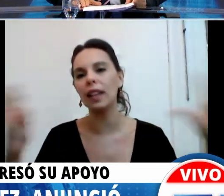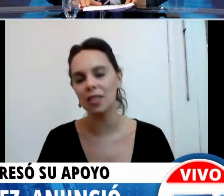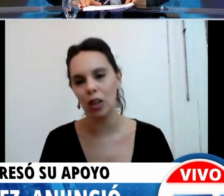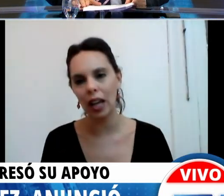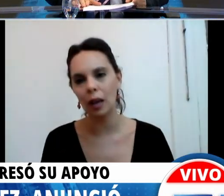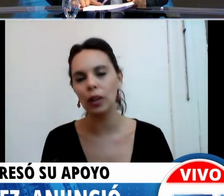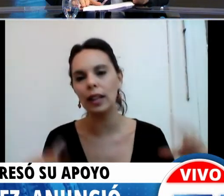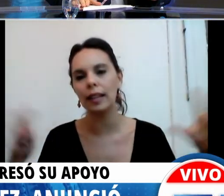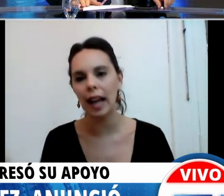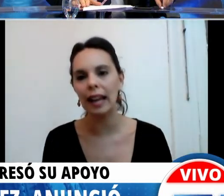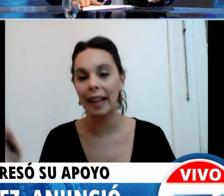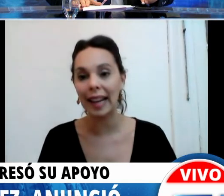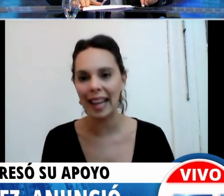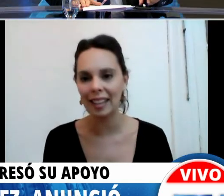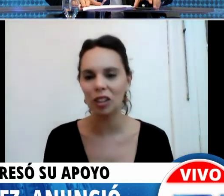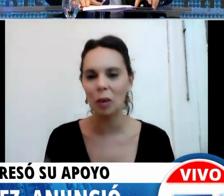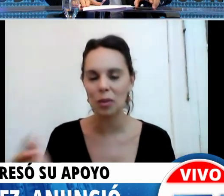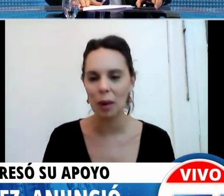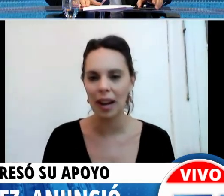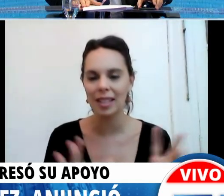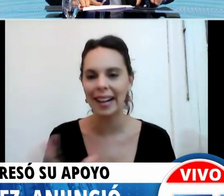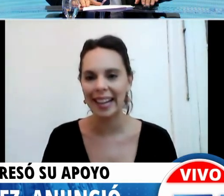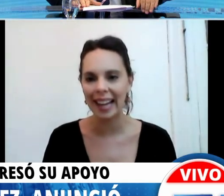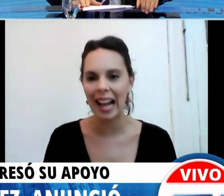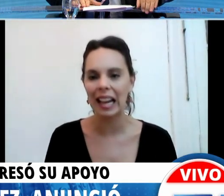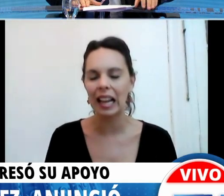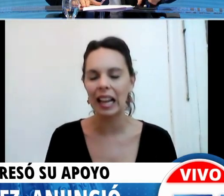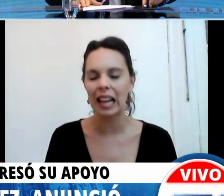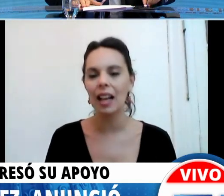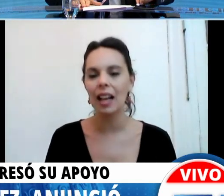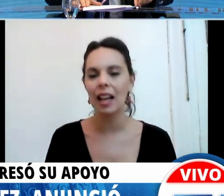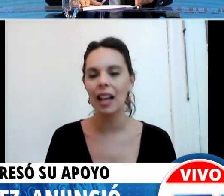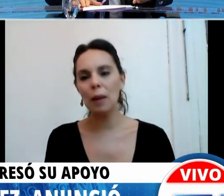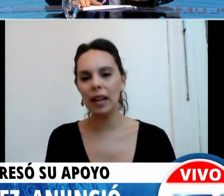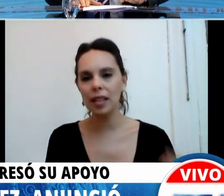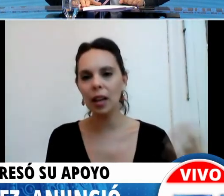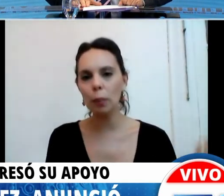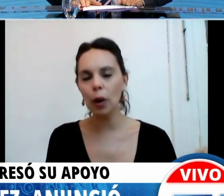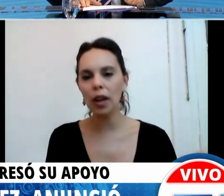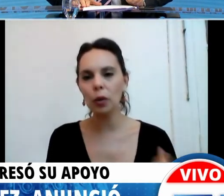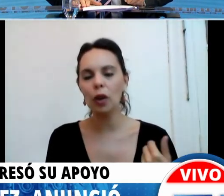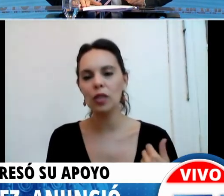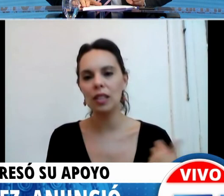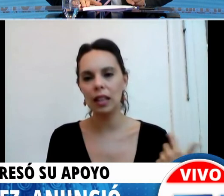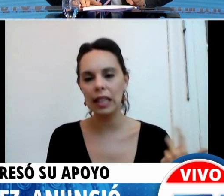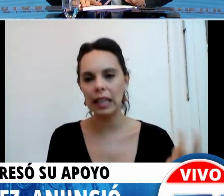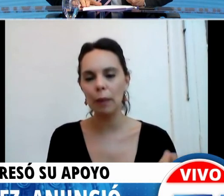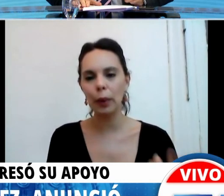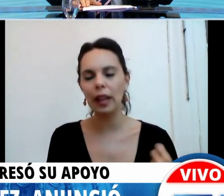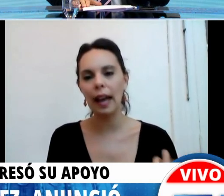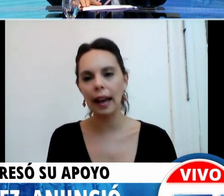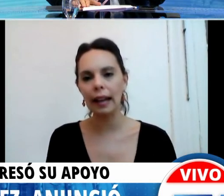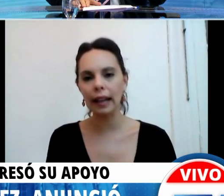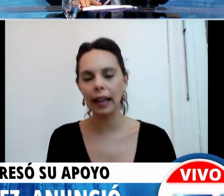organismos multilaterales de crédito, vamos a hablar así en general. Sí. O sea, me parece que un poco hay uno, si